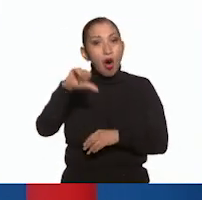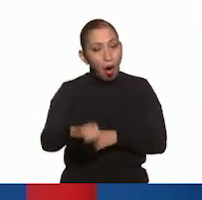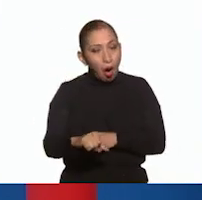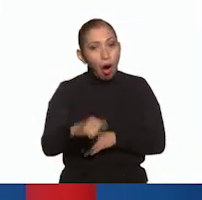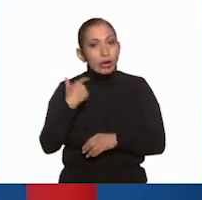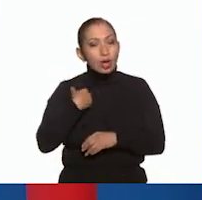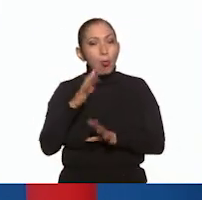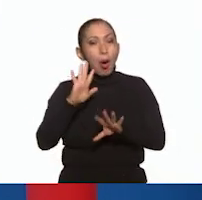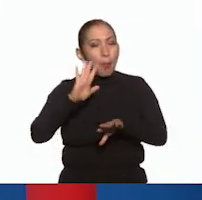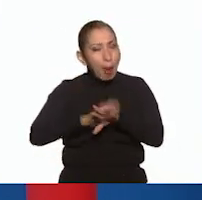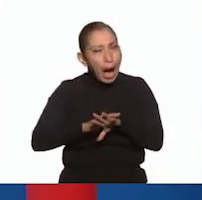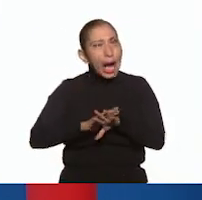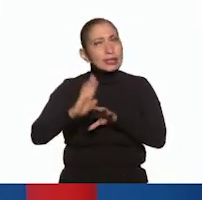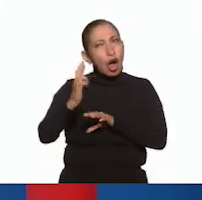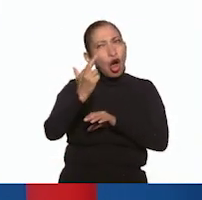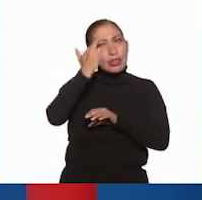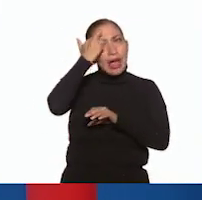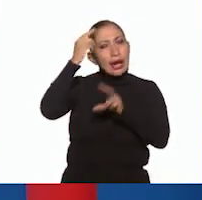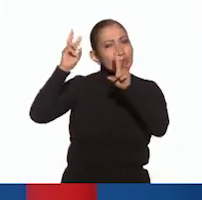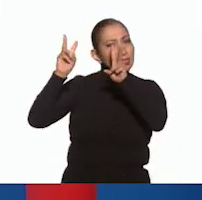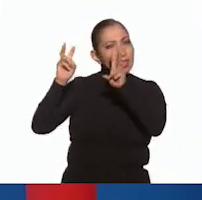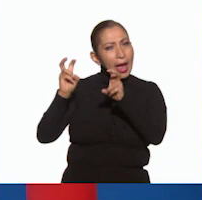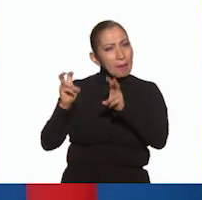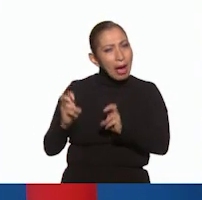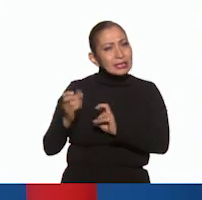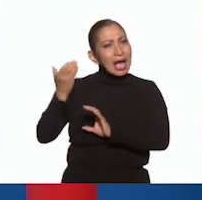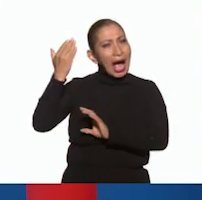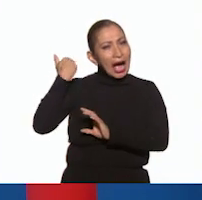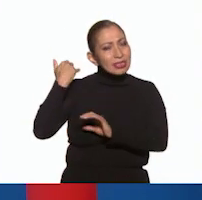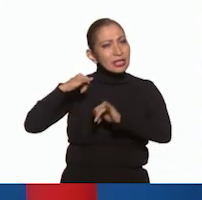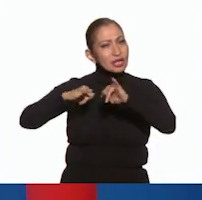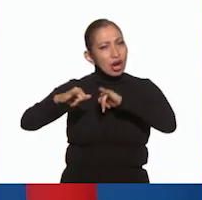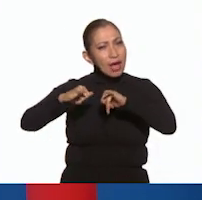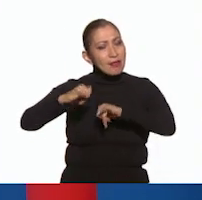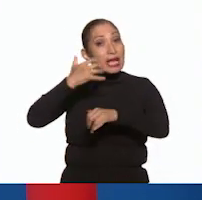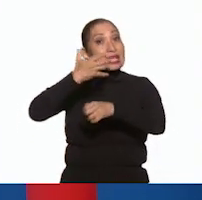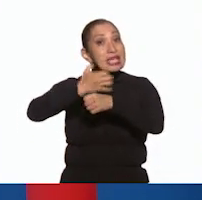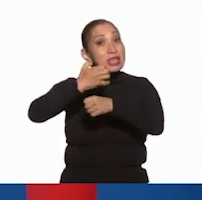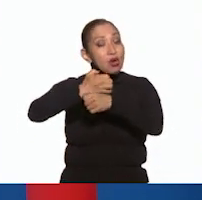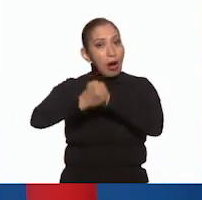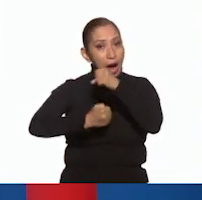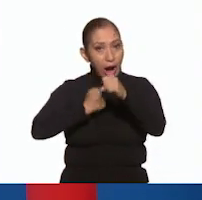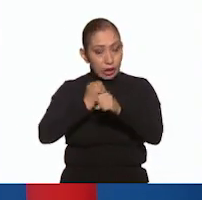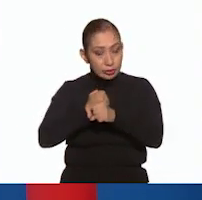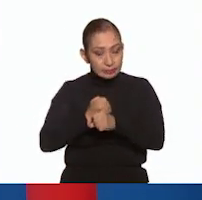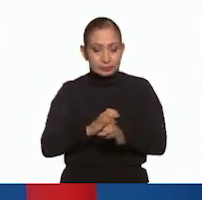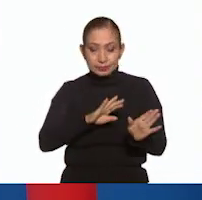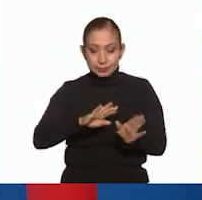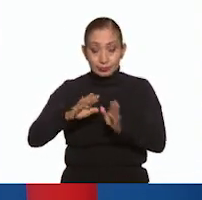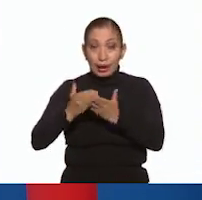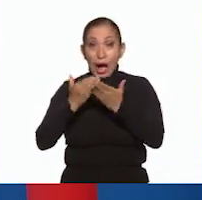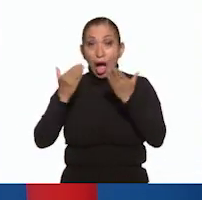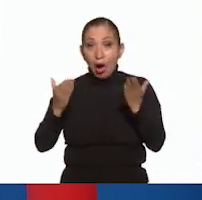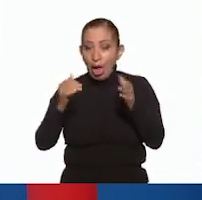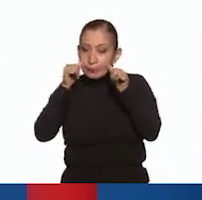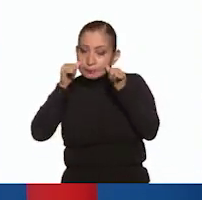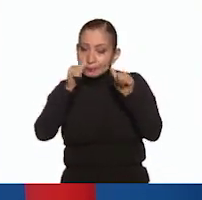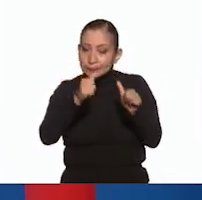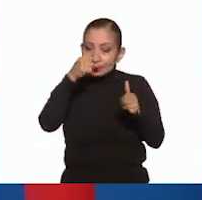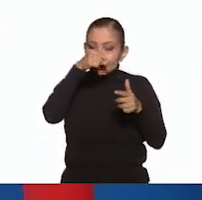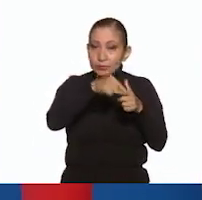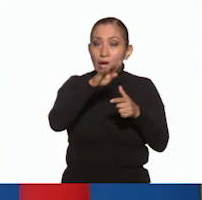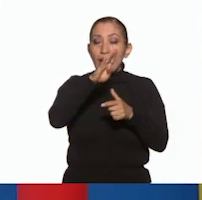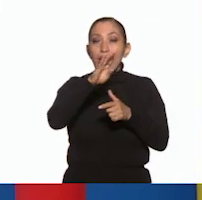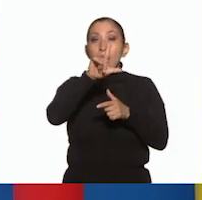haremos un reforzamiento de varios temas que estudiamos en geografía de quinto grado. En esta ocasión nos enfocaremos al